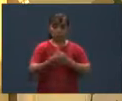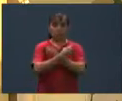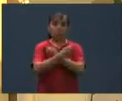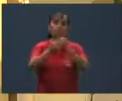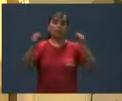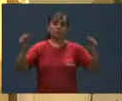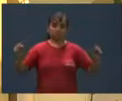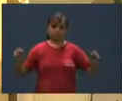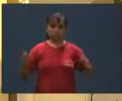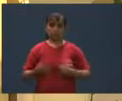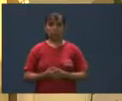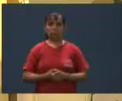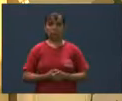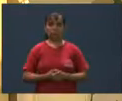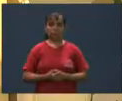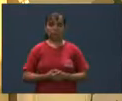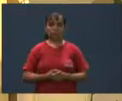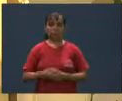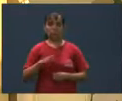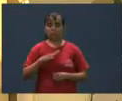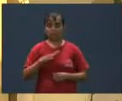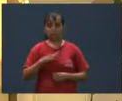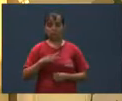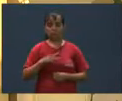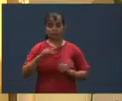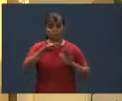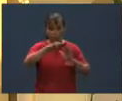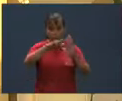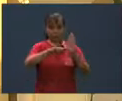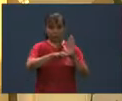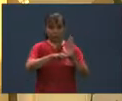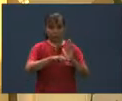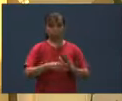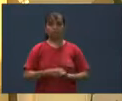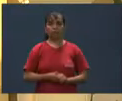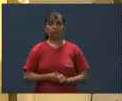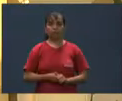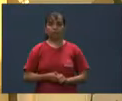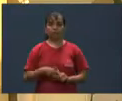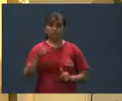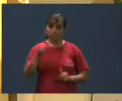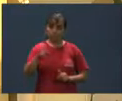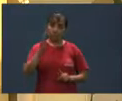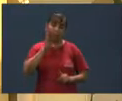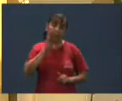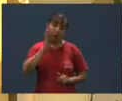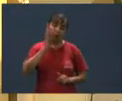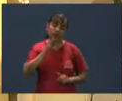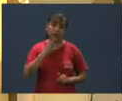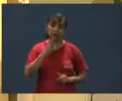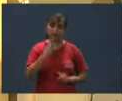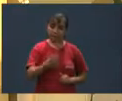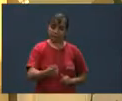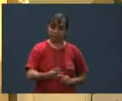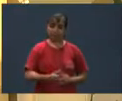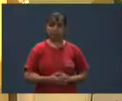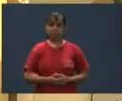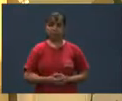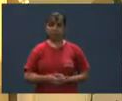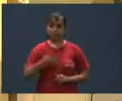salvación, pues tenemos los mandamientos. Y este joven expresa, obviamente